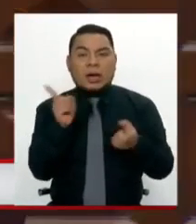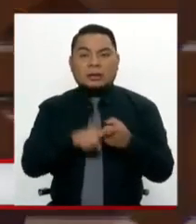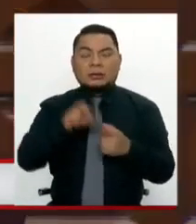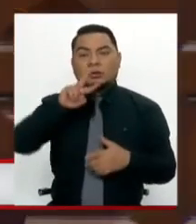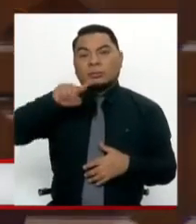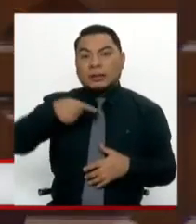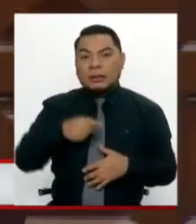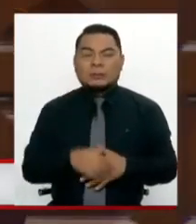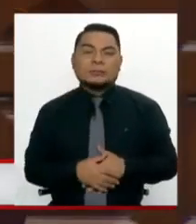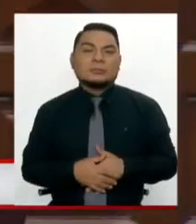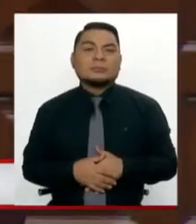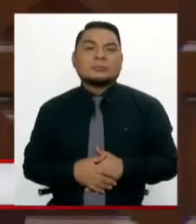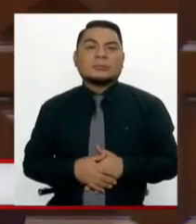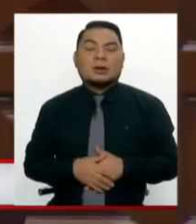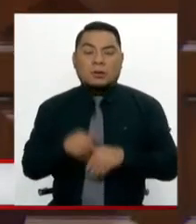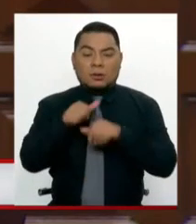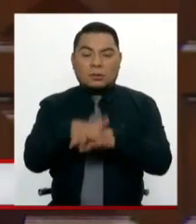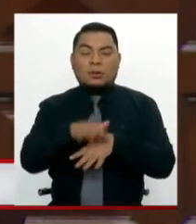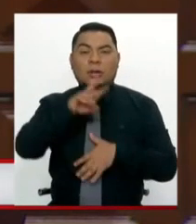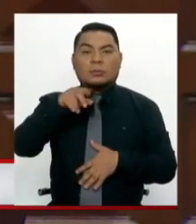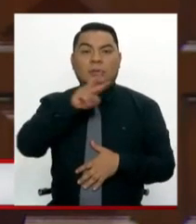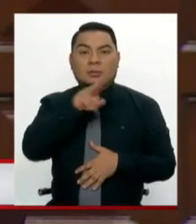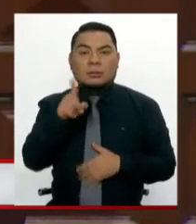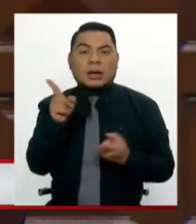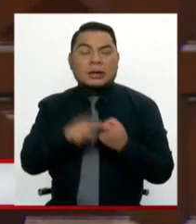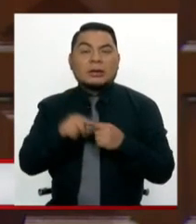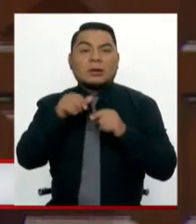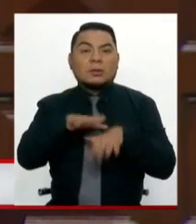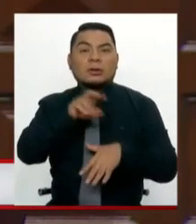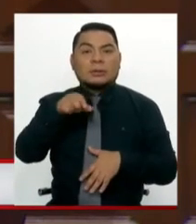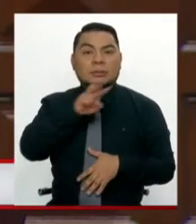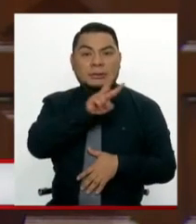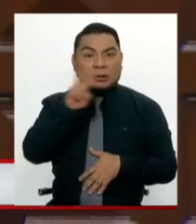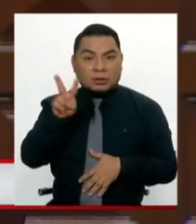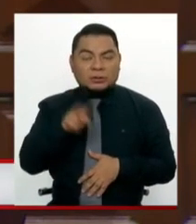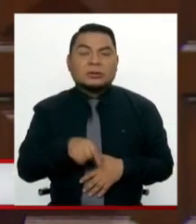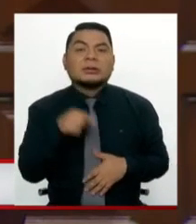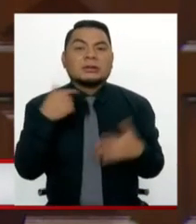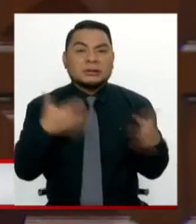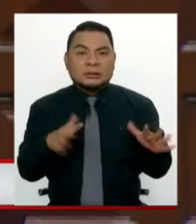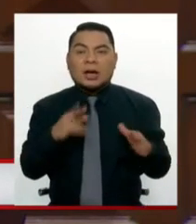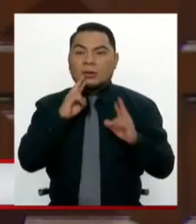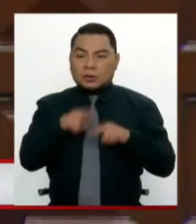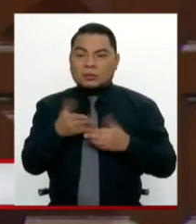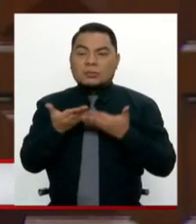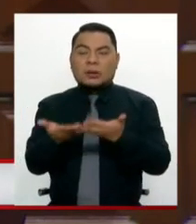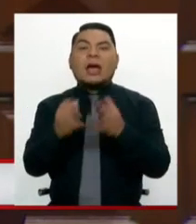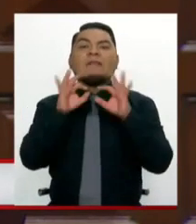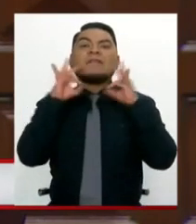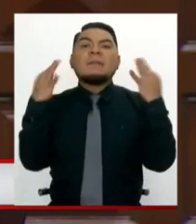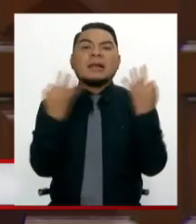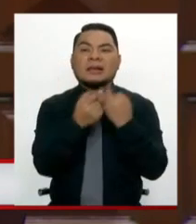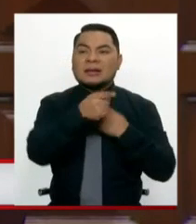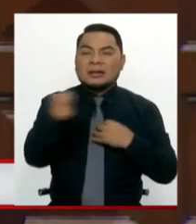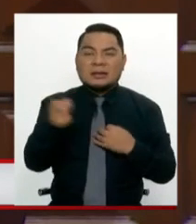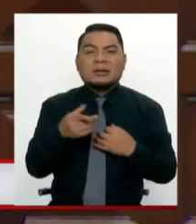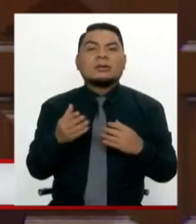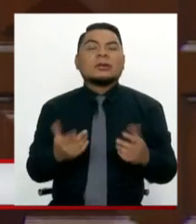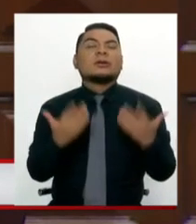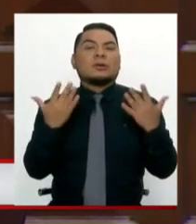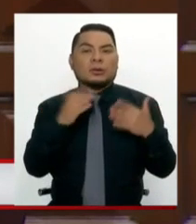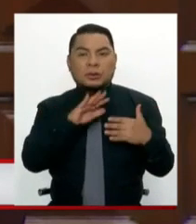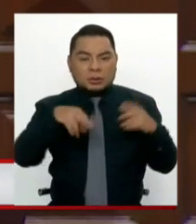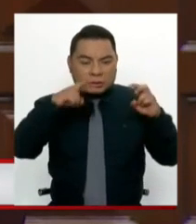1980-2000. De julio de 2021 a junio del 2022, se dio respuesta a los familiares sobre la